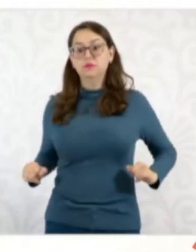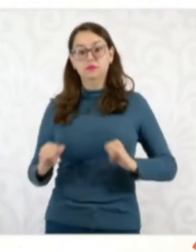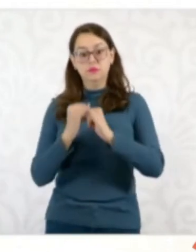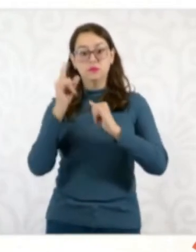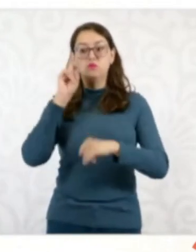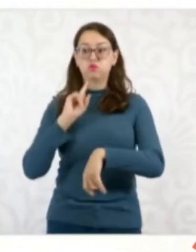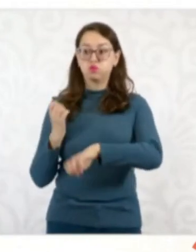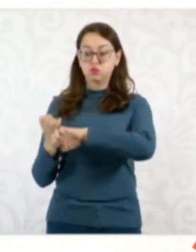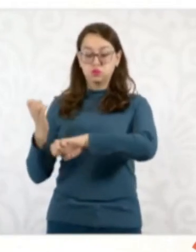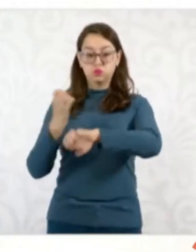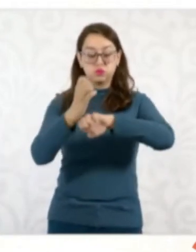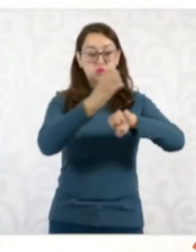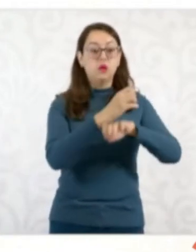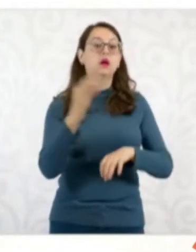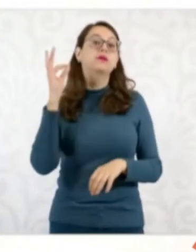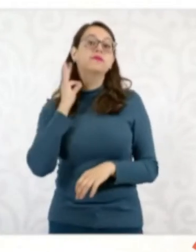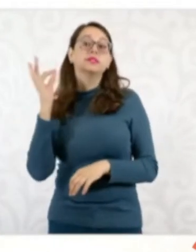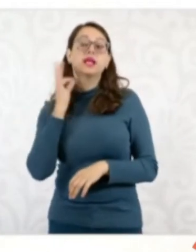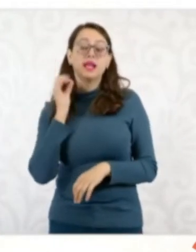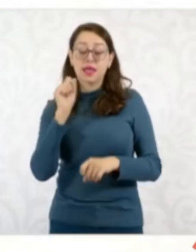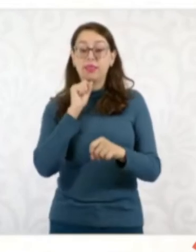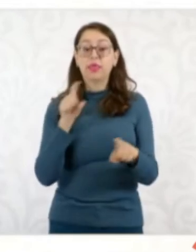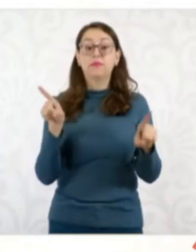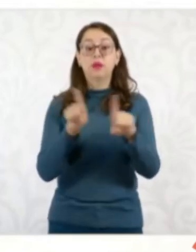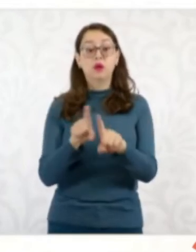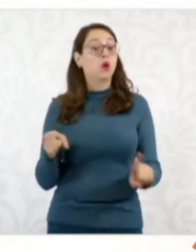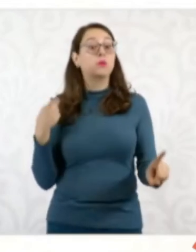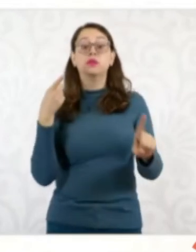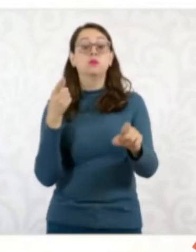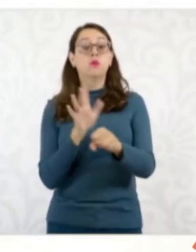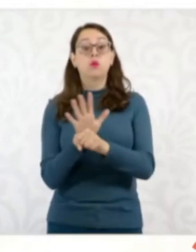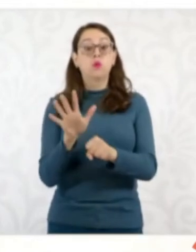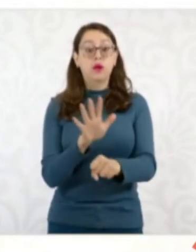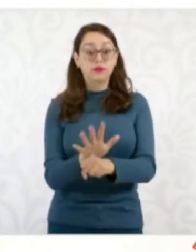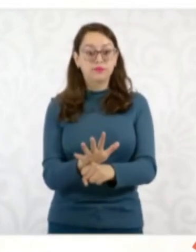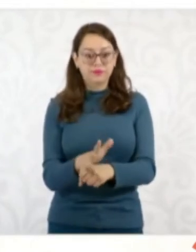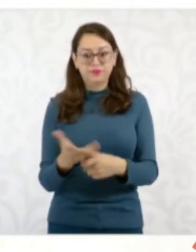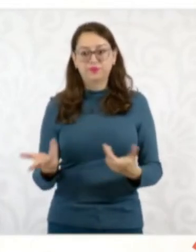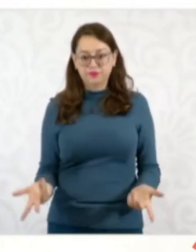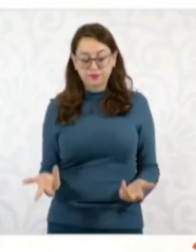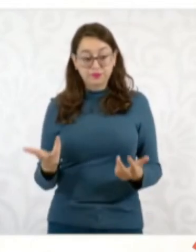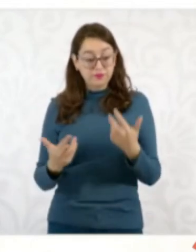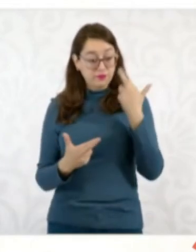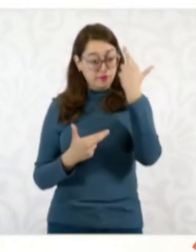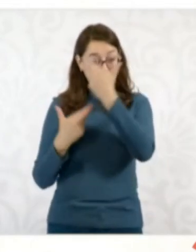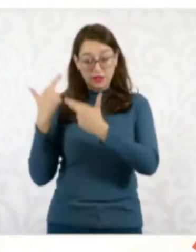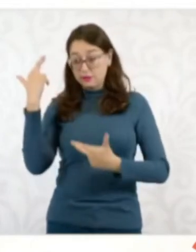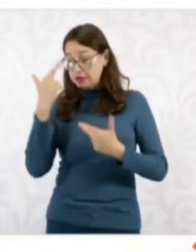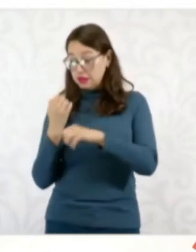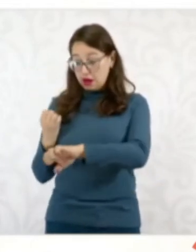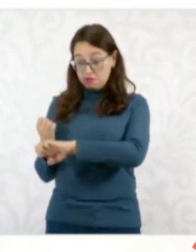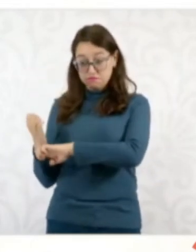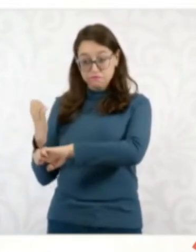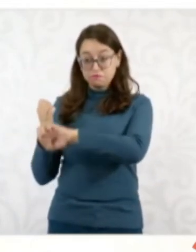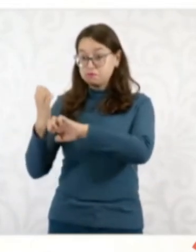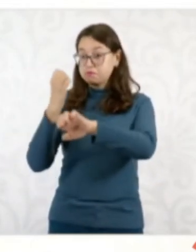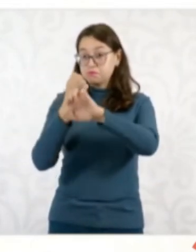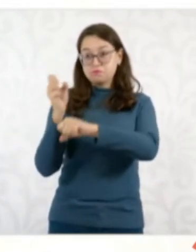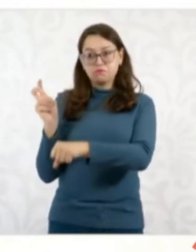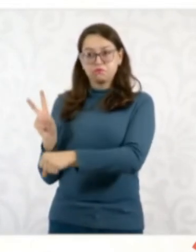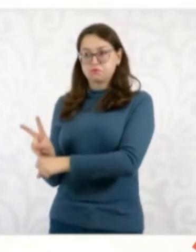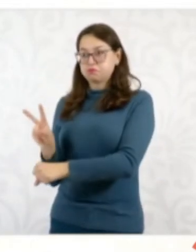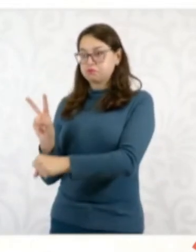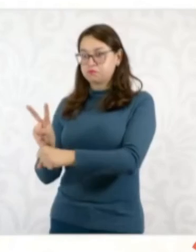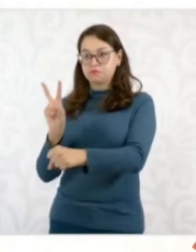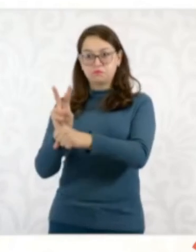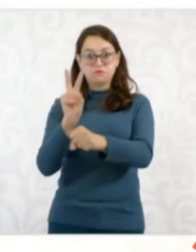Fiscalía General, y que tiene por objeto verificar y promover que en todos los estados, así como estamos